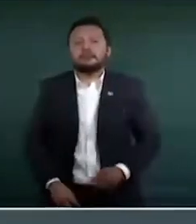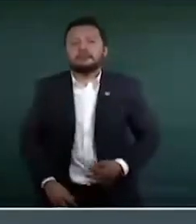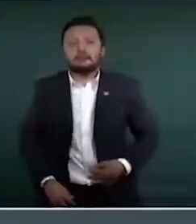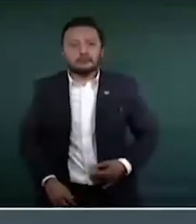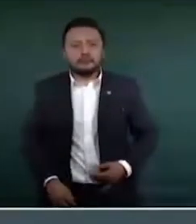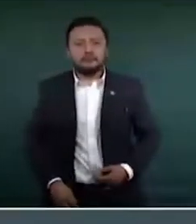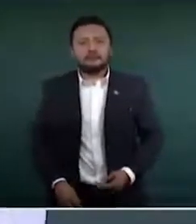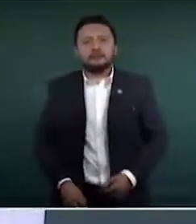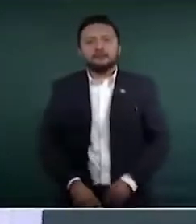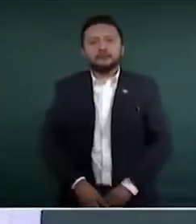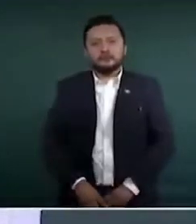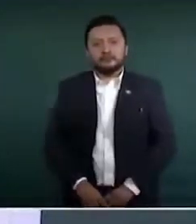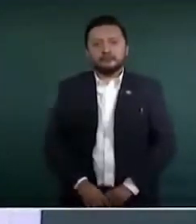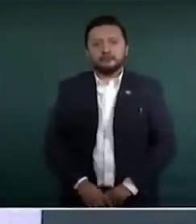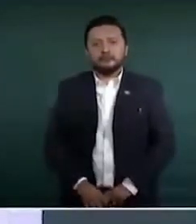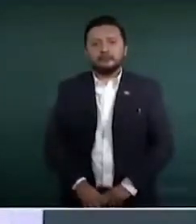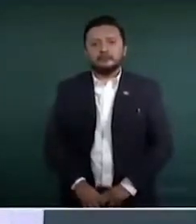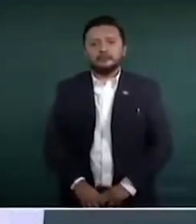los